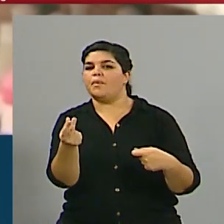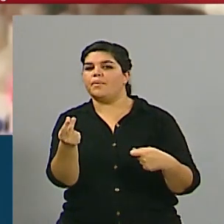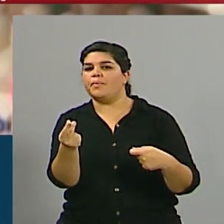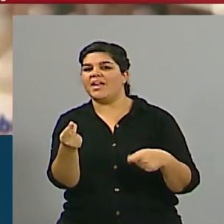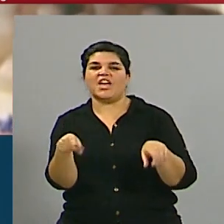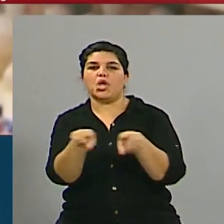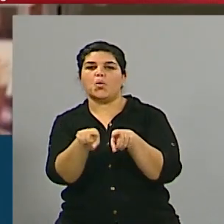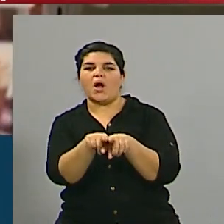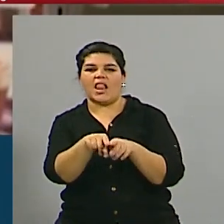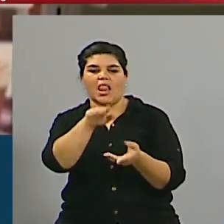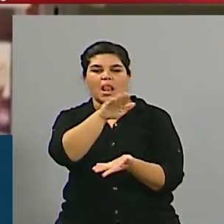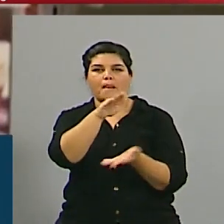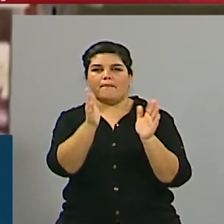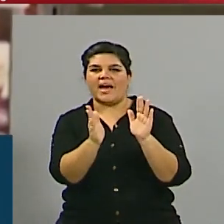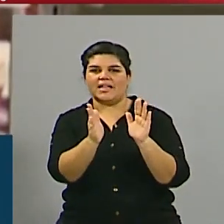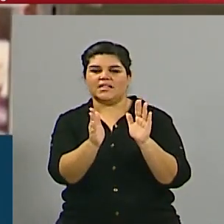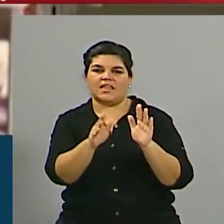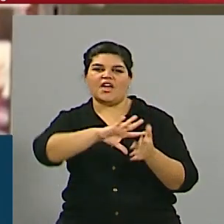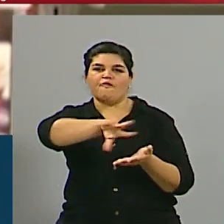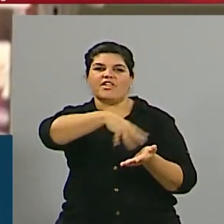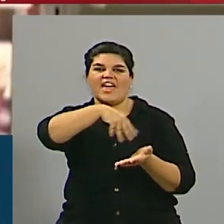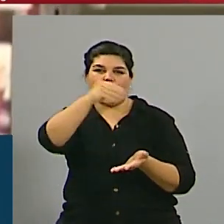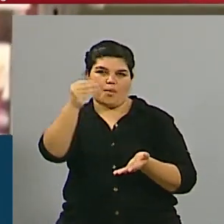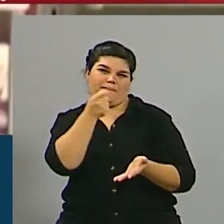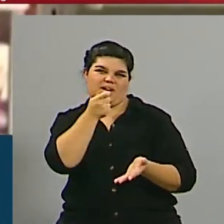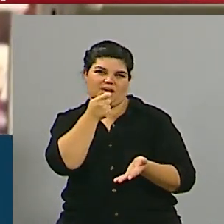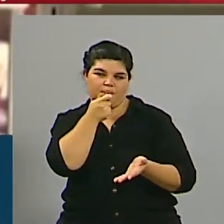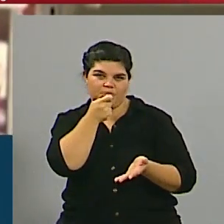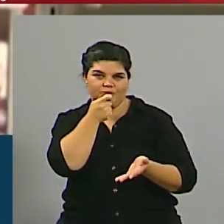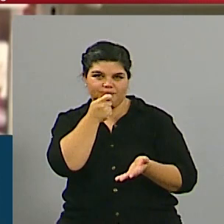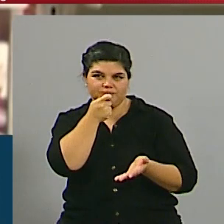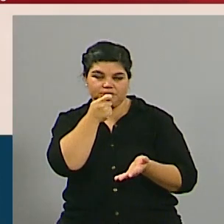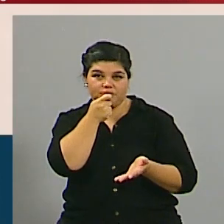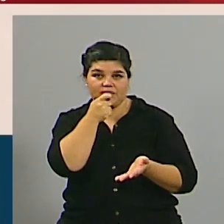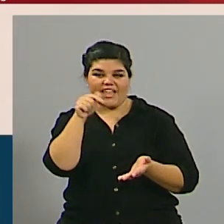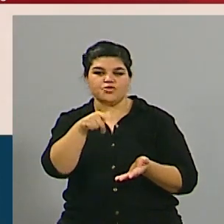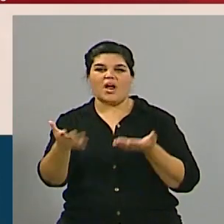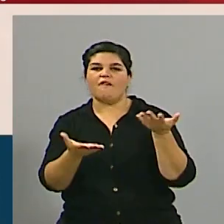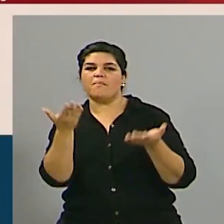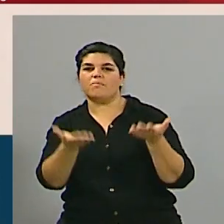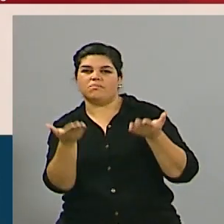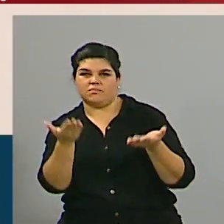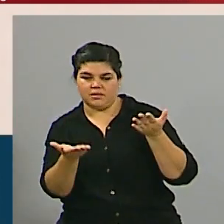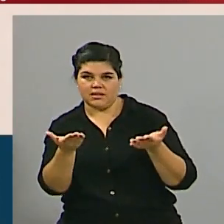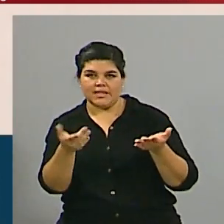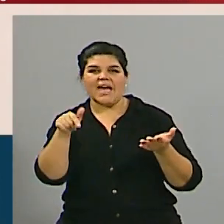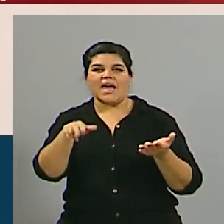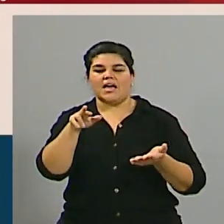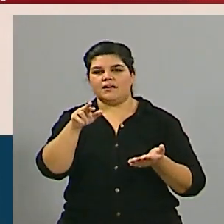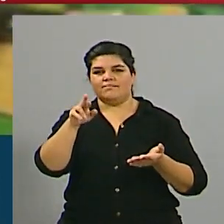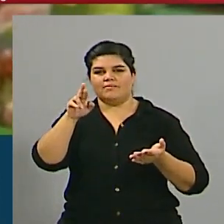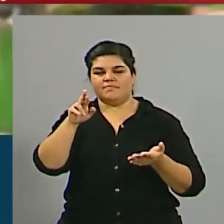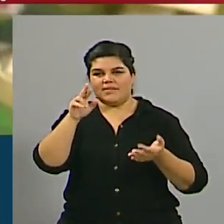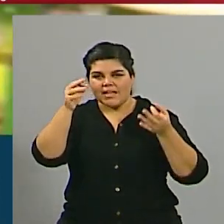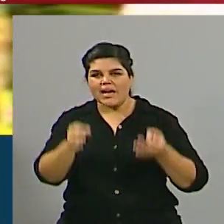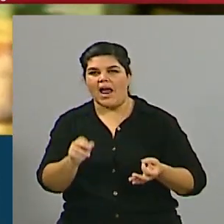¿no? Claro. Por poner un ejemplo. Bueno, los sectores que tienen mayor poder